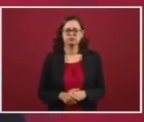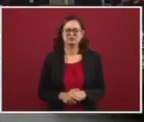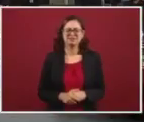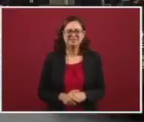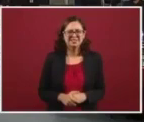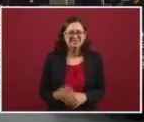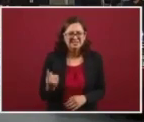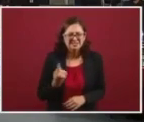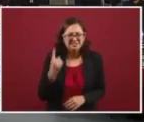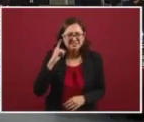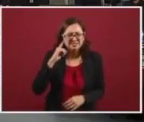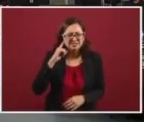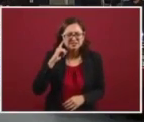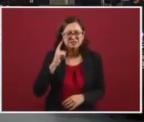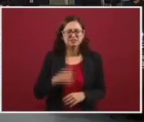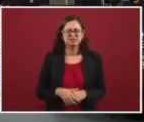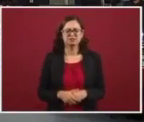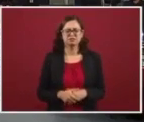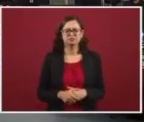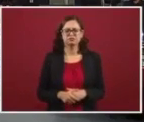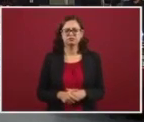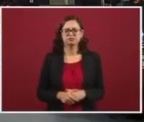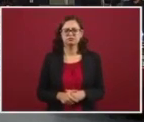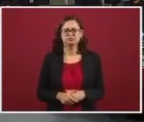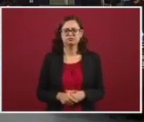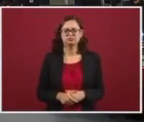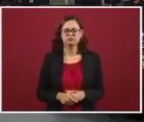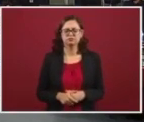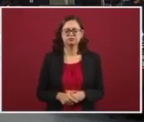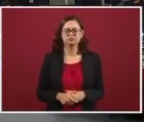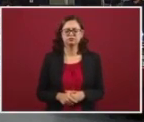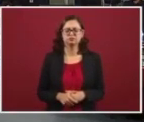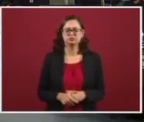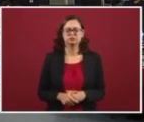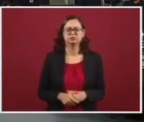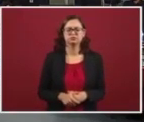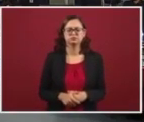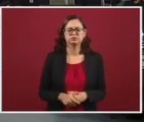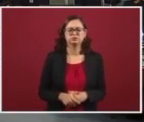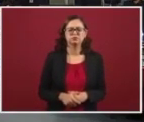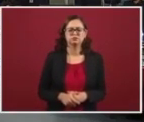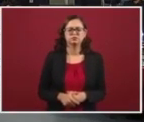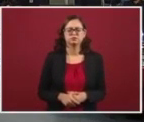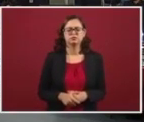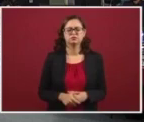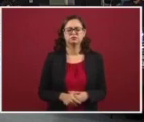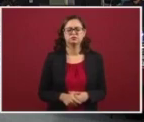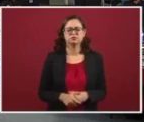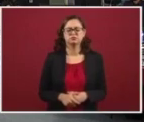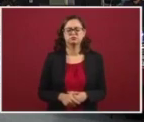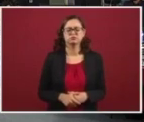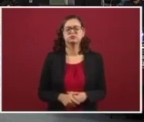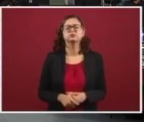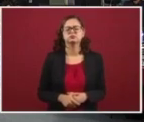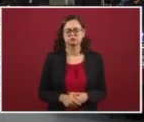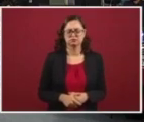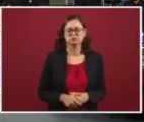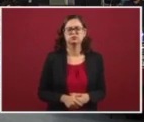¿Cómo? ¿Cree que la demanda de Transcanada rompe esta tregua con la mesa de diálogo con las empresas privadas? Sí,